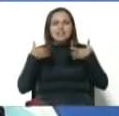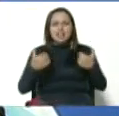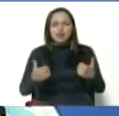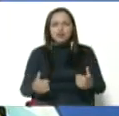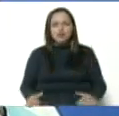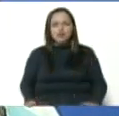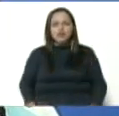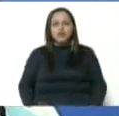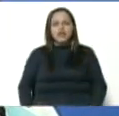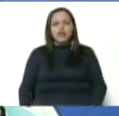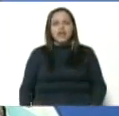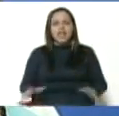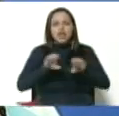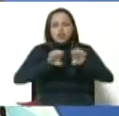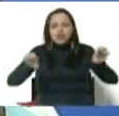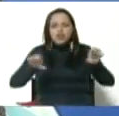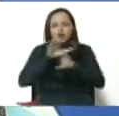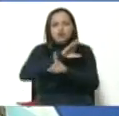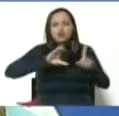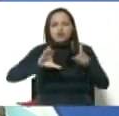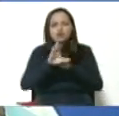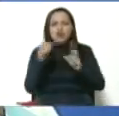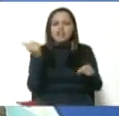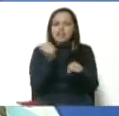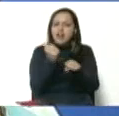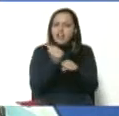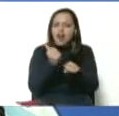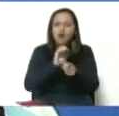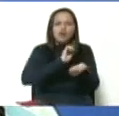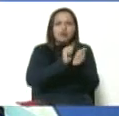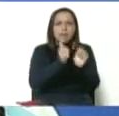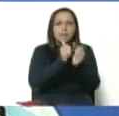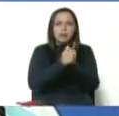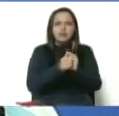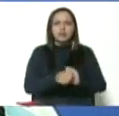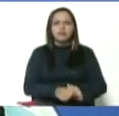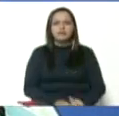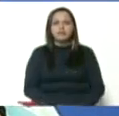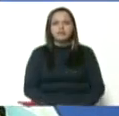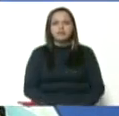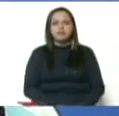educación, cultura, empleo, deportes,